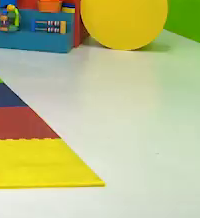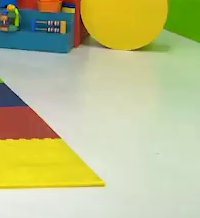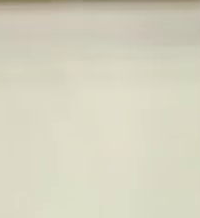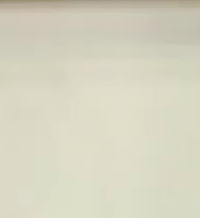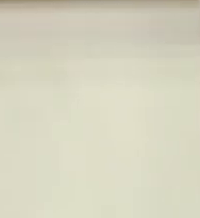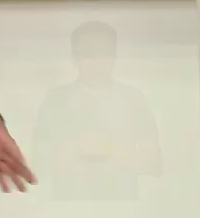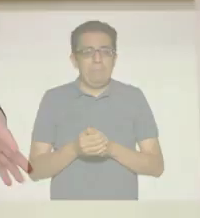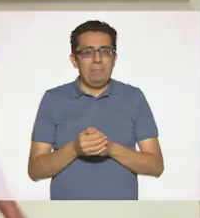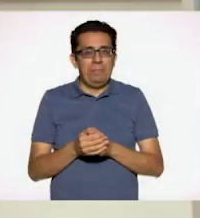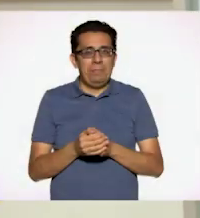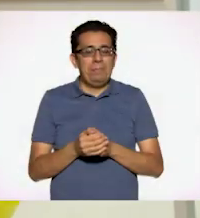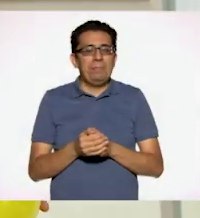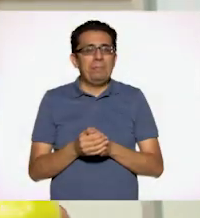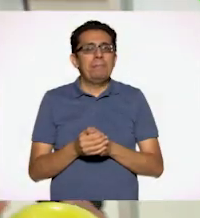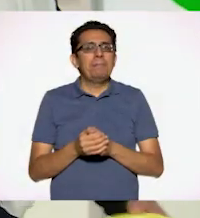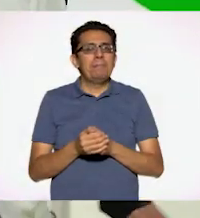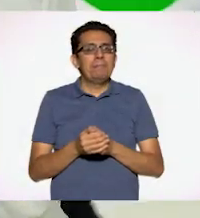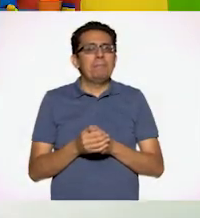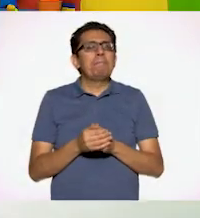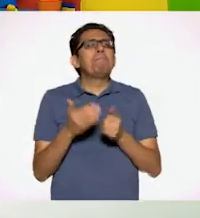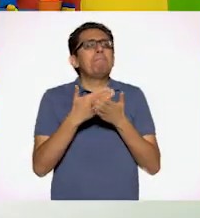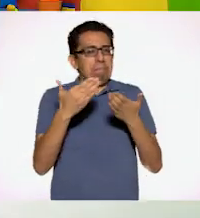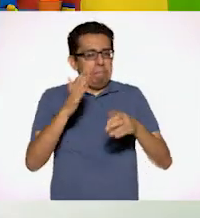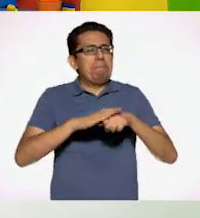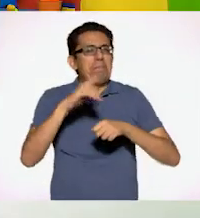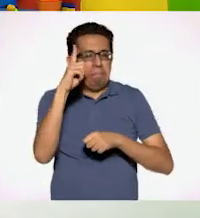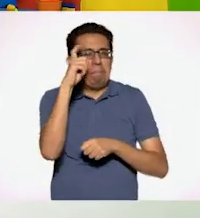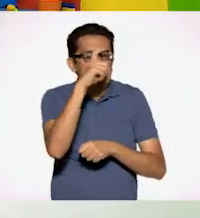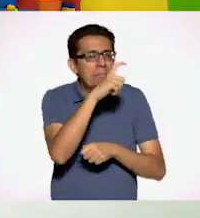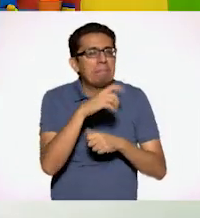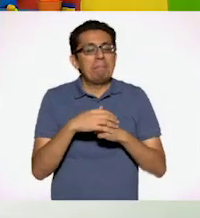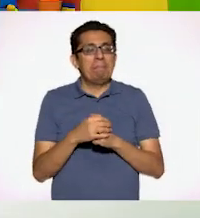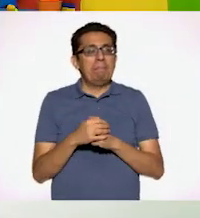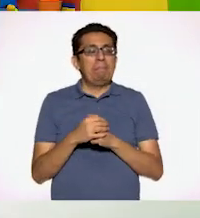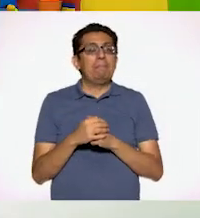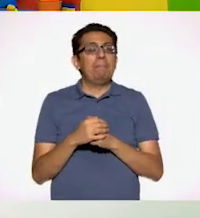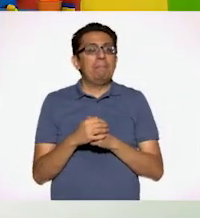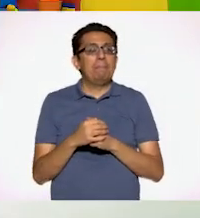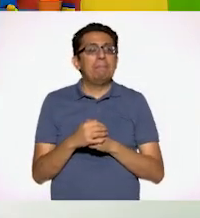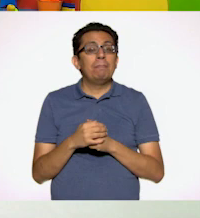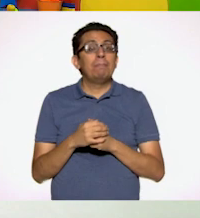A ver, vamos a hacerlo un poco difícil. Te voy a poner tu globo